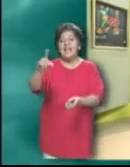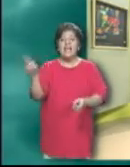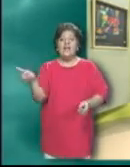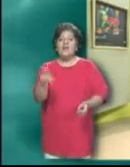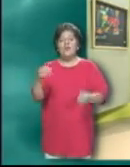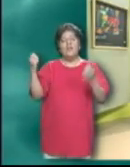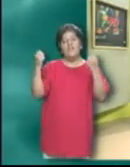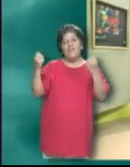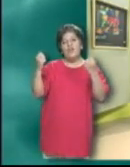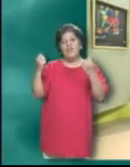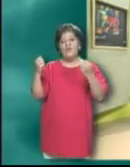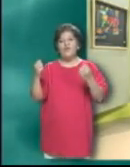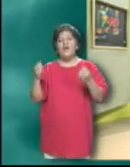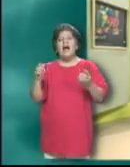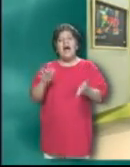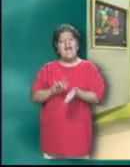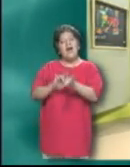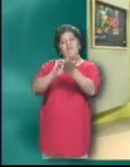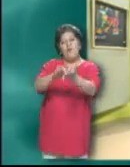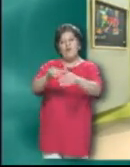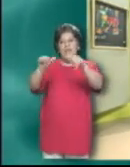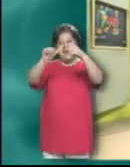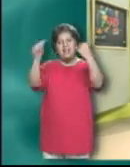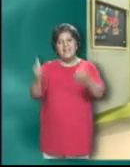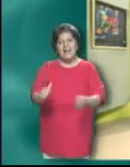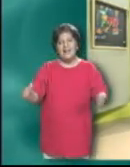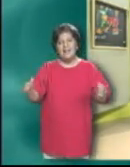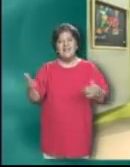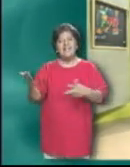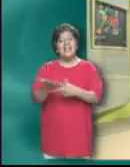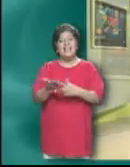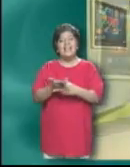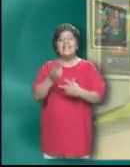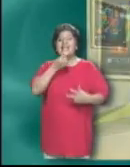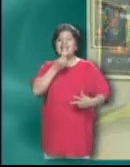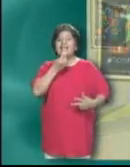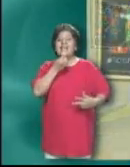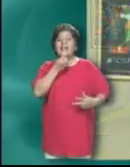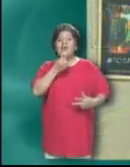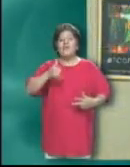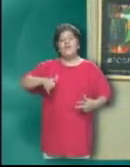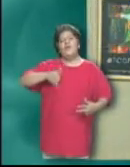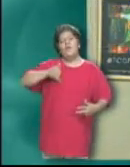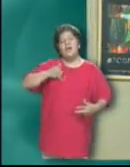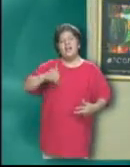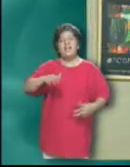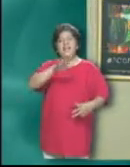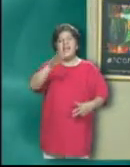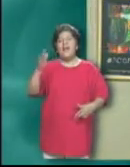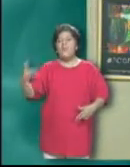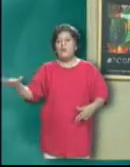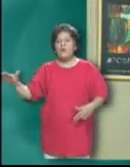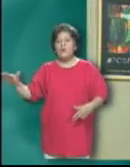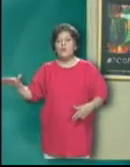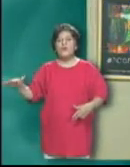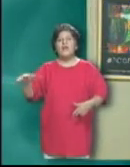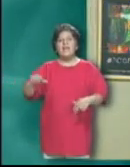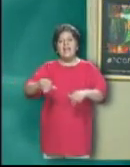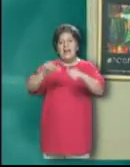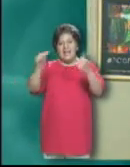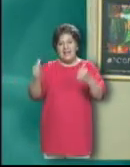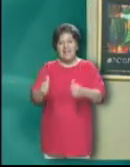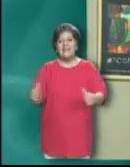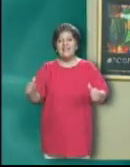esfuerzos al fomento de las artes entre niños, adolescentes y adultos con necesidades especiales.